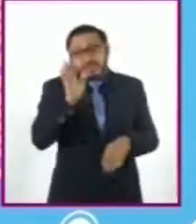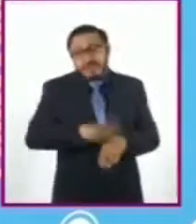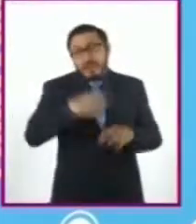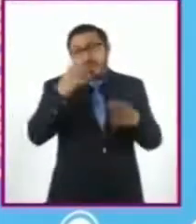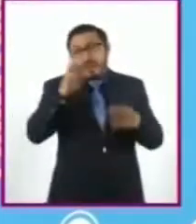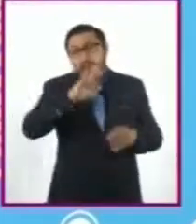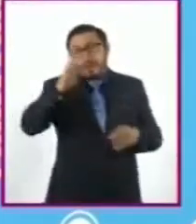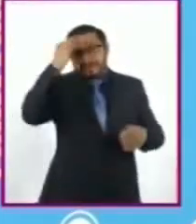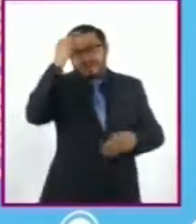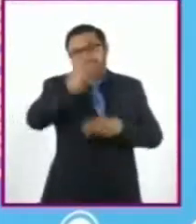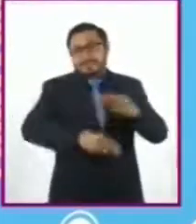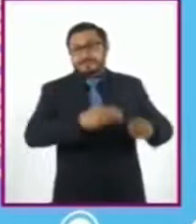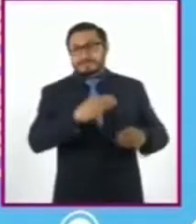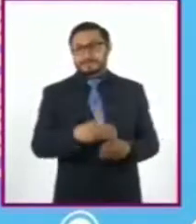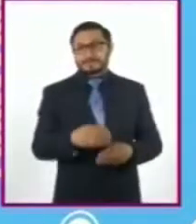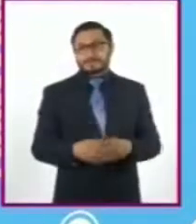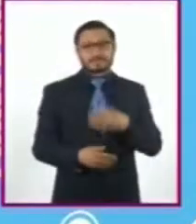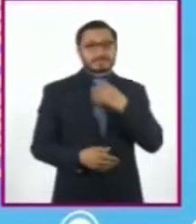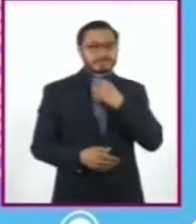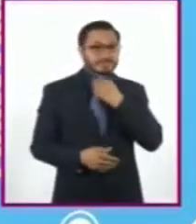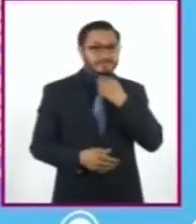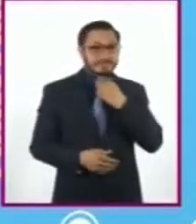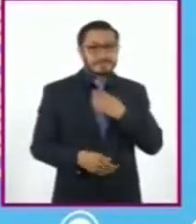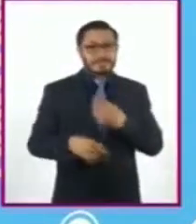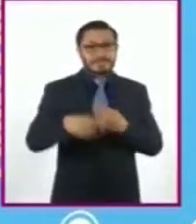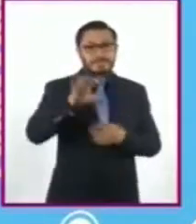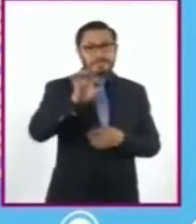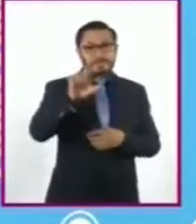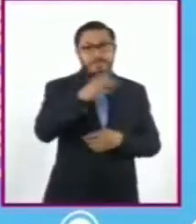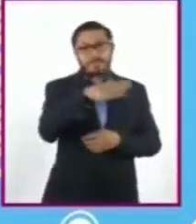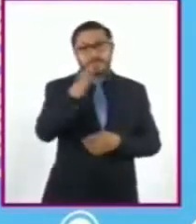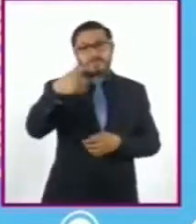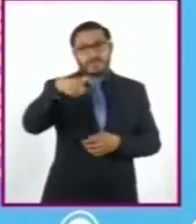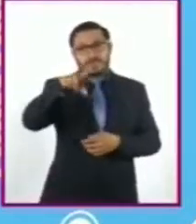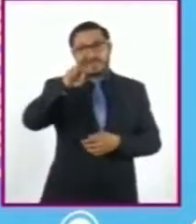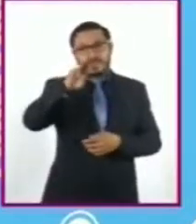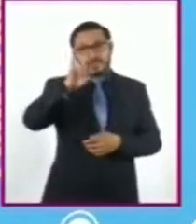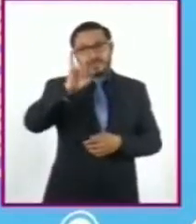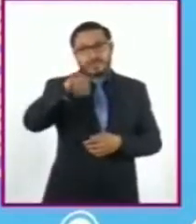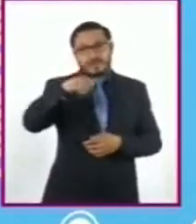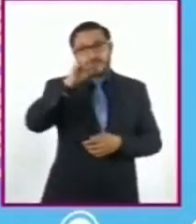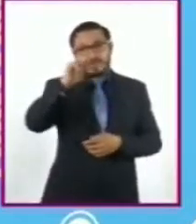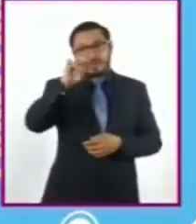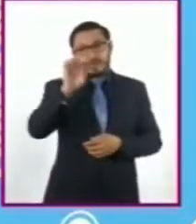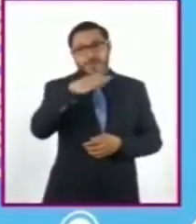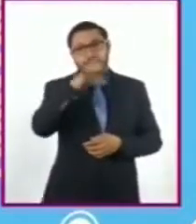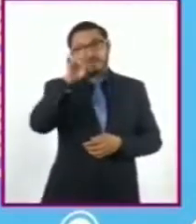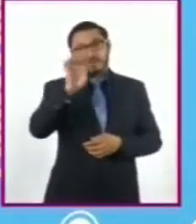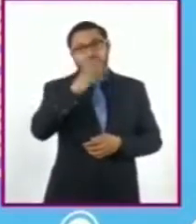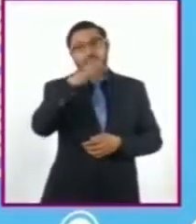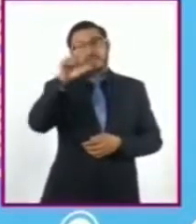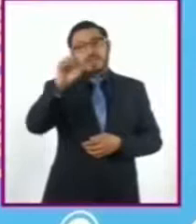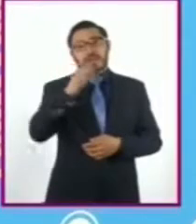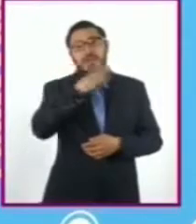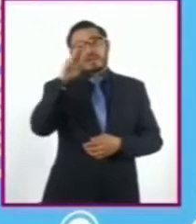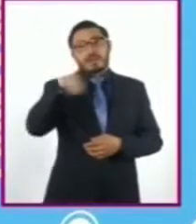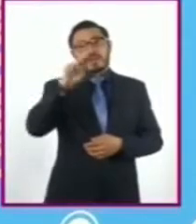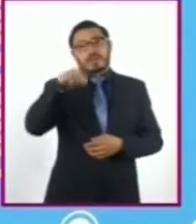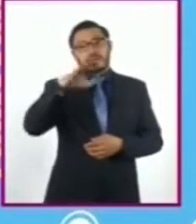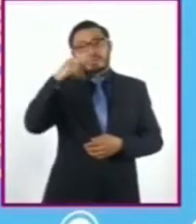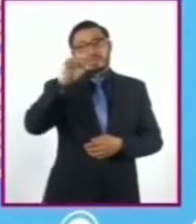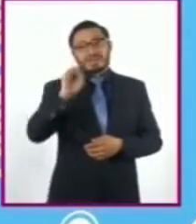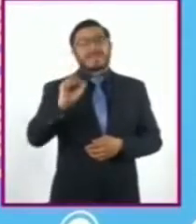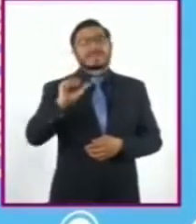reconocidas a nivel mundial, El Quijote de la Mancha, que ha sido una de las obras cumbre de